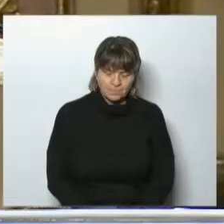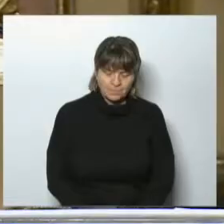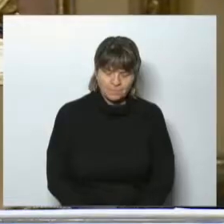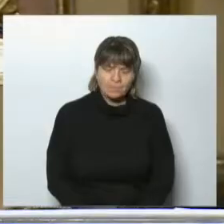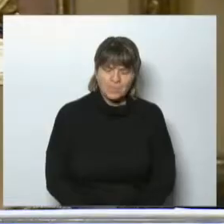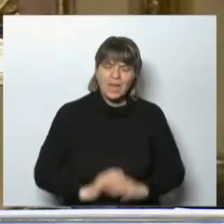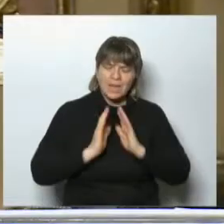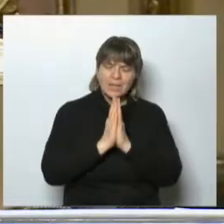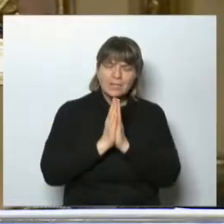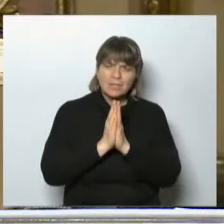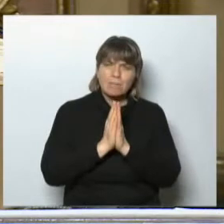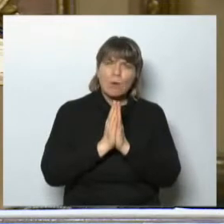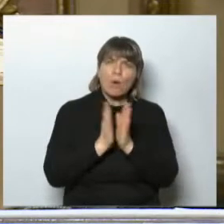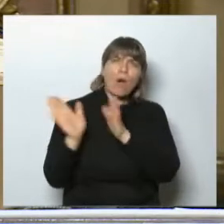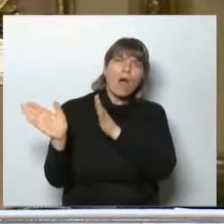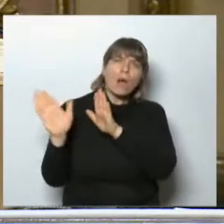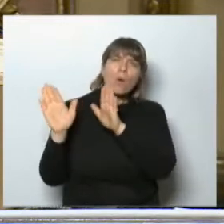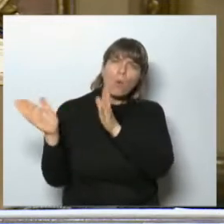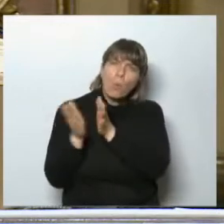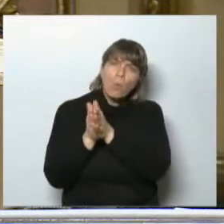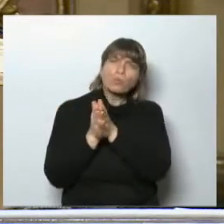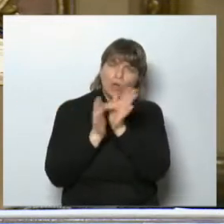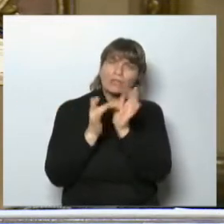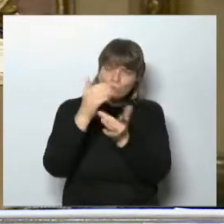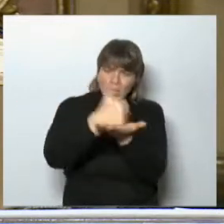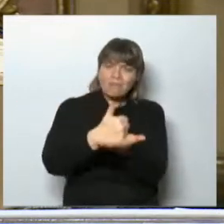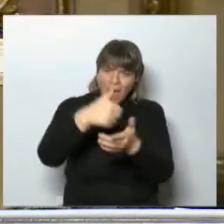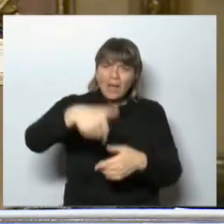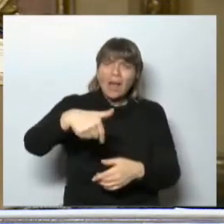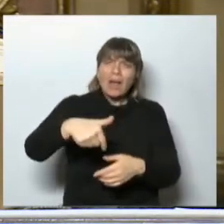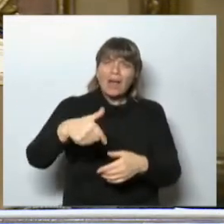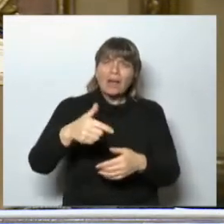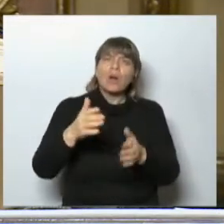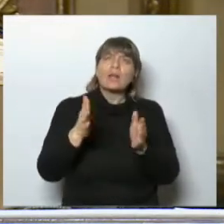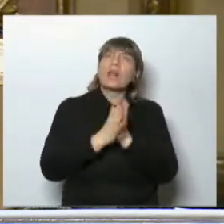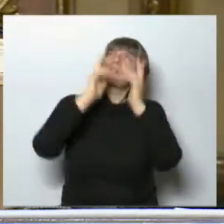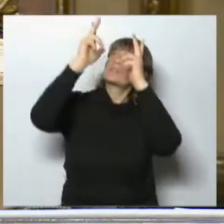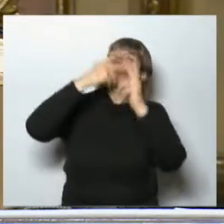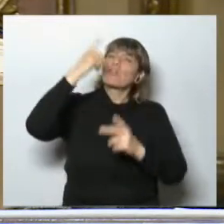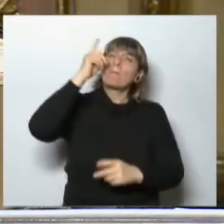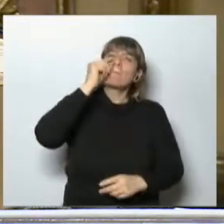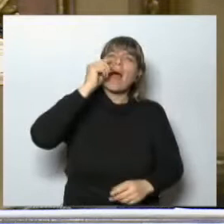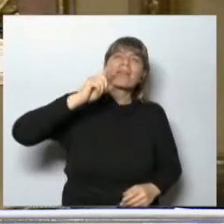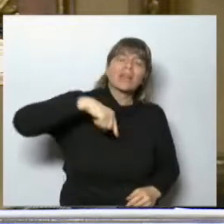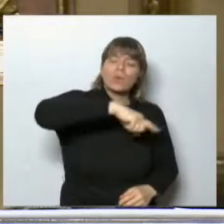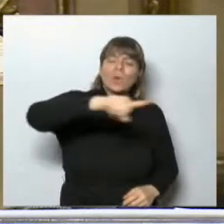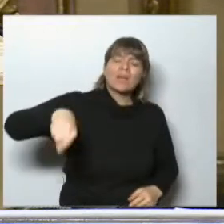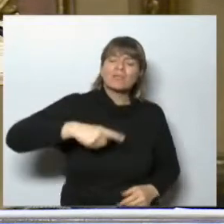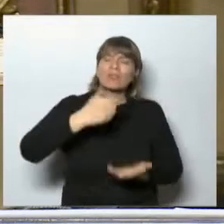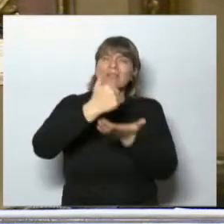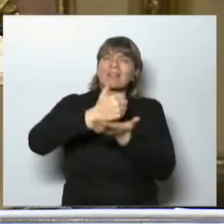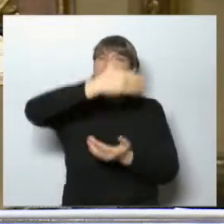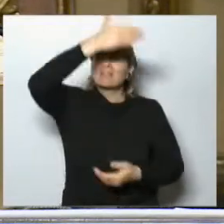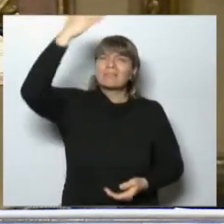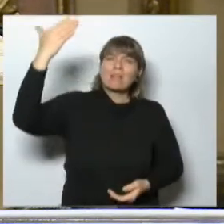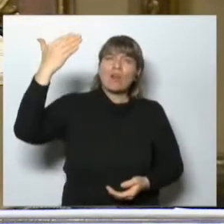Amén. Recemos todos juntos con Jesús, con Él que está aquí con nosotros. Con Él le decimos a Dios: Padre nuestro que estás